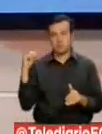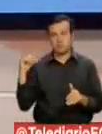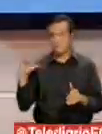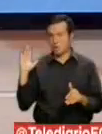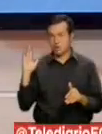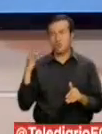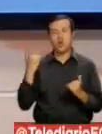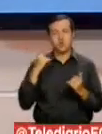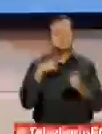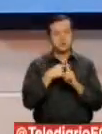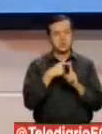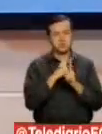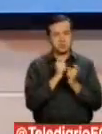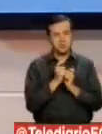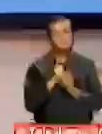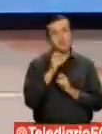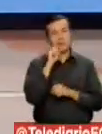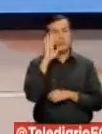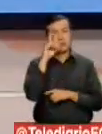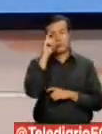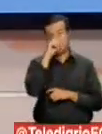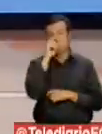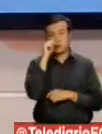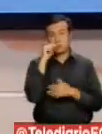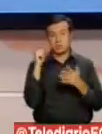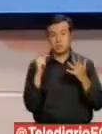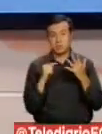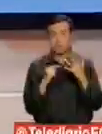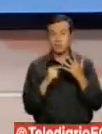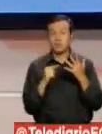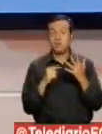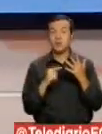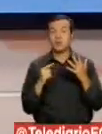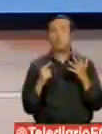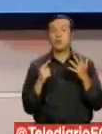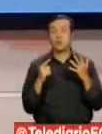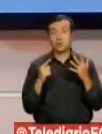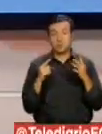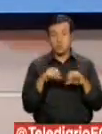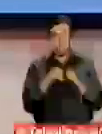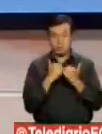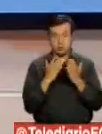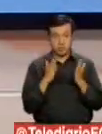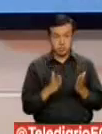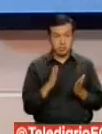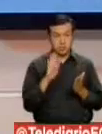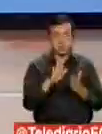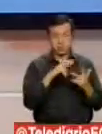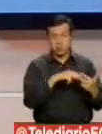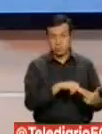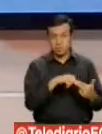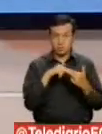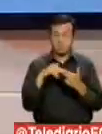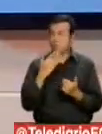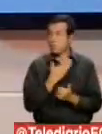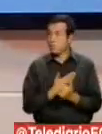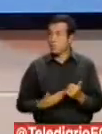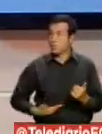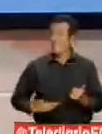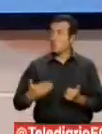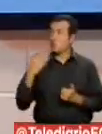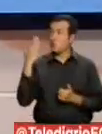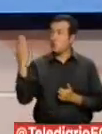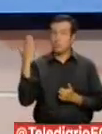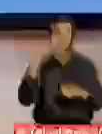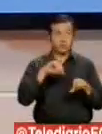anteriormente, pero le decía el nudo más crítico es que en la colegislación, la relación ejecutivo